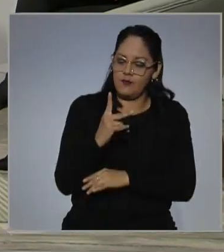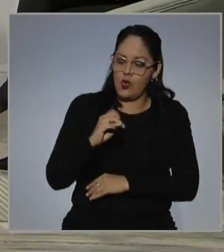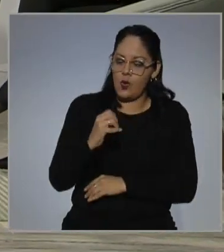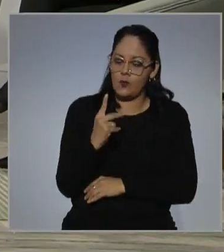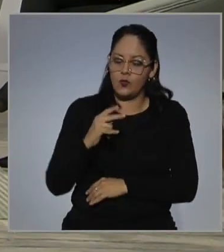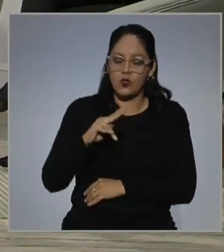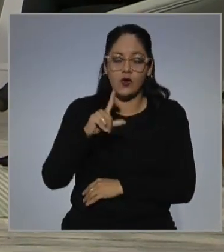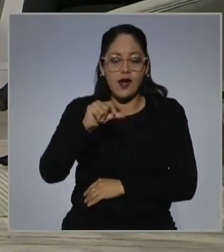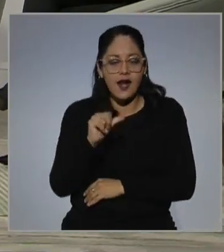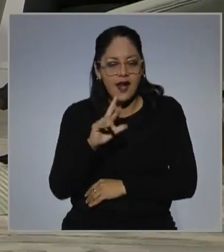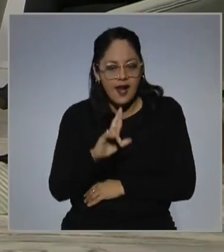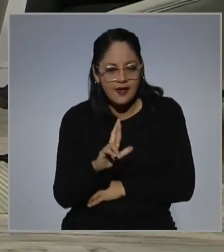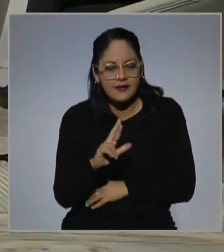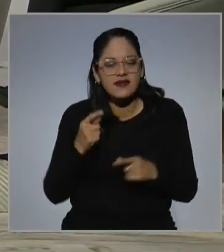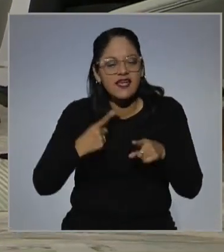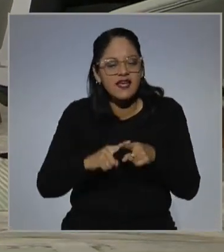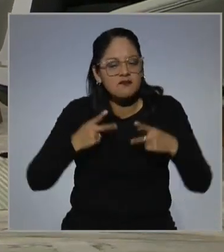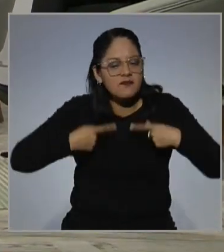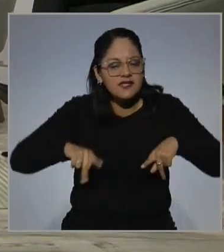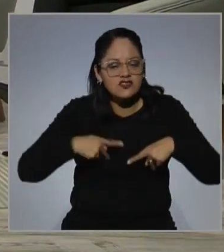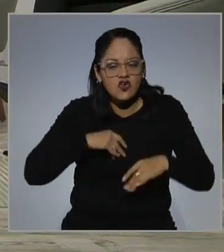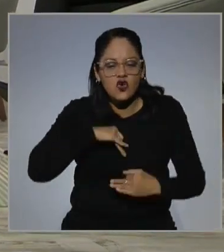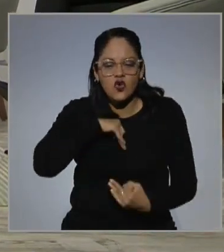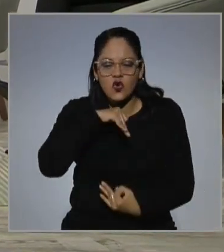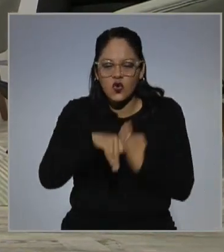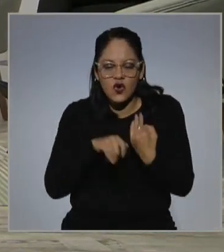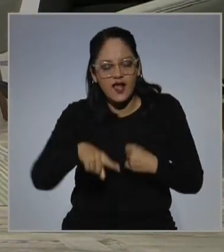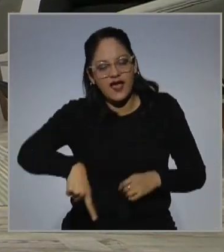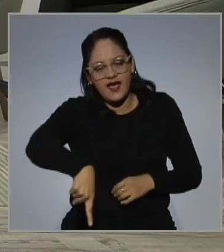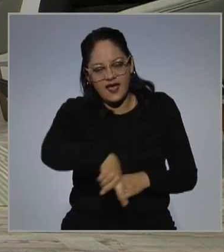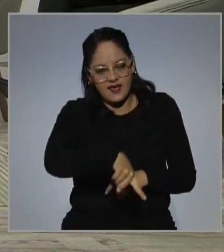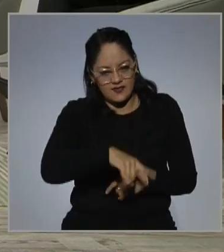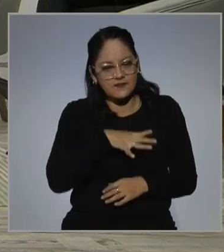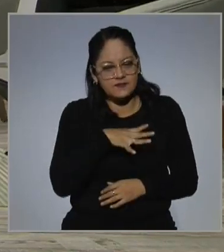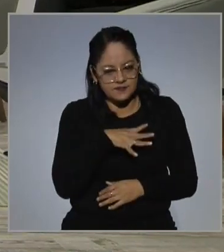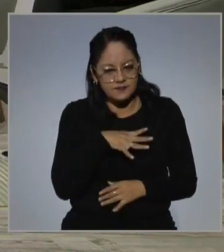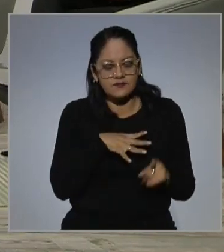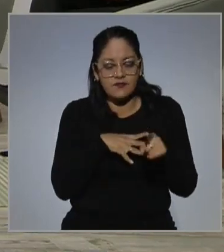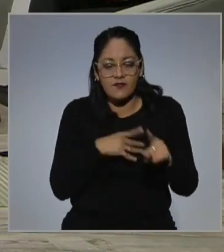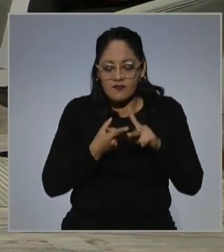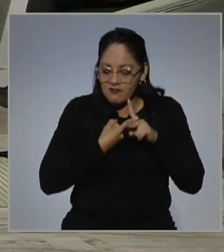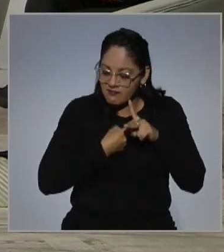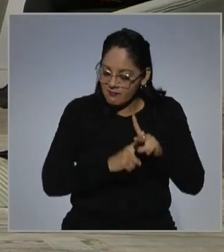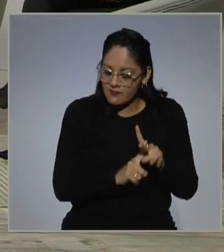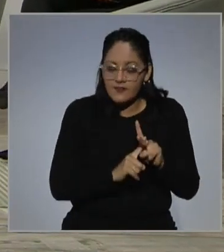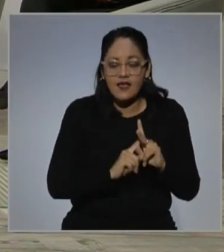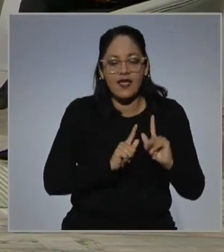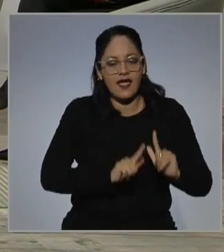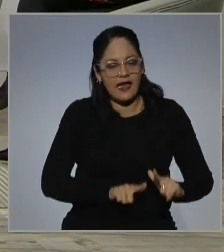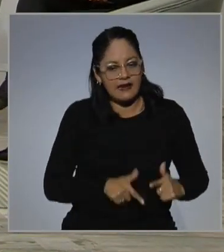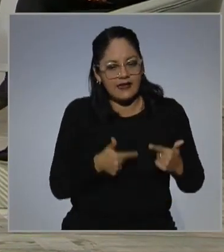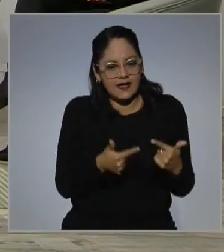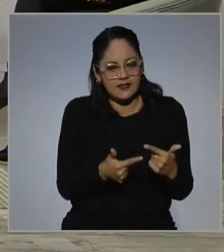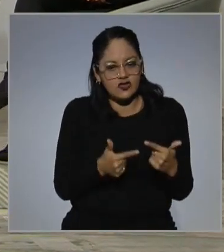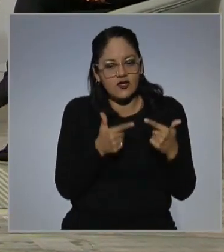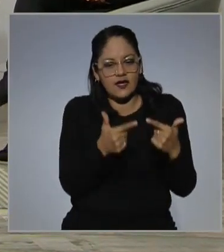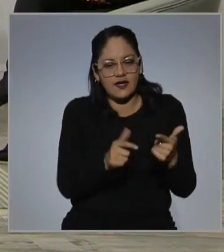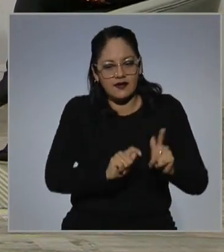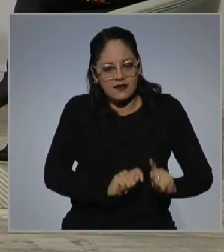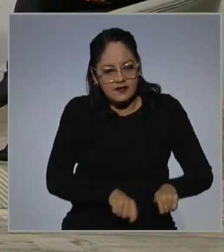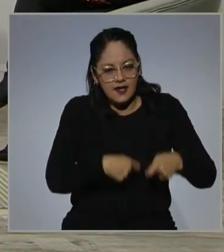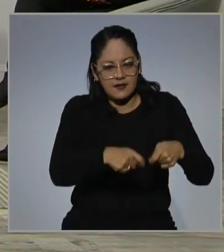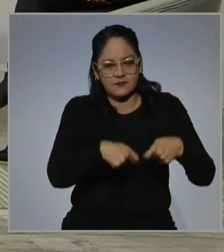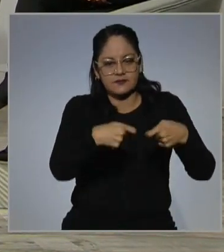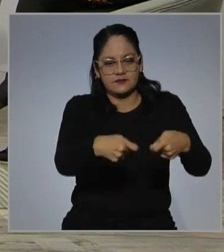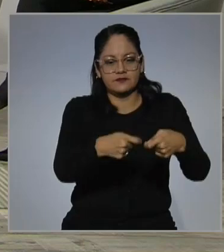Viene de abajo, viene de la gente, viene de la transmisión de generación en generación. Entonces, eso